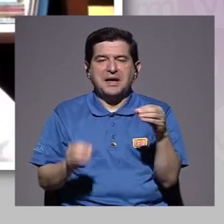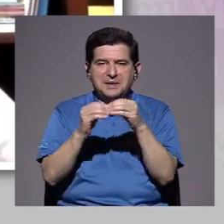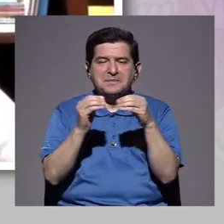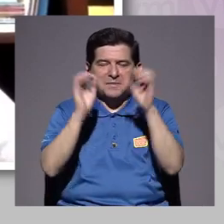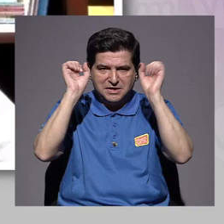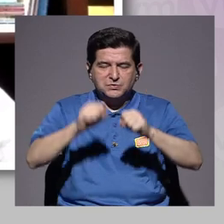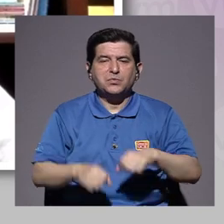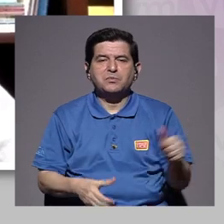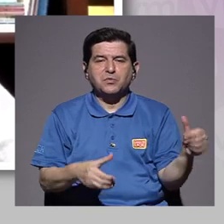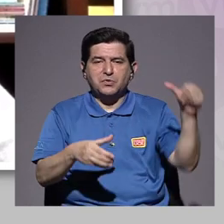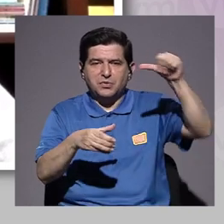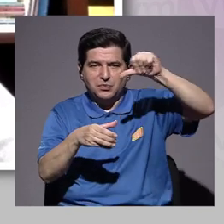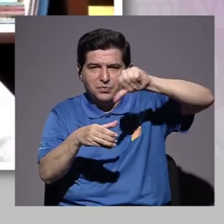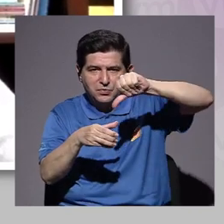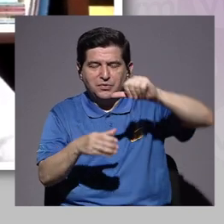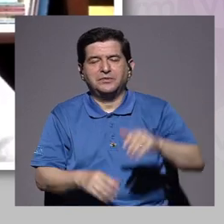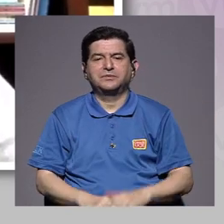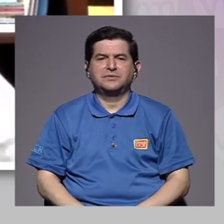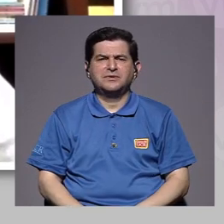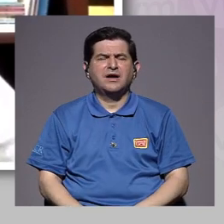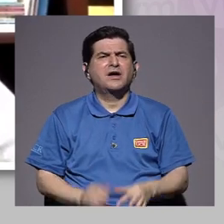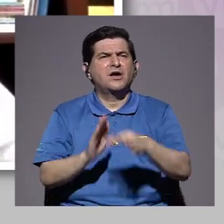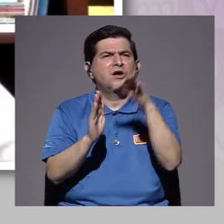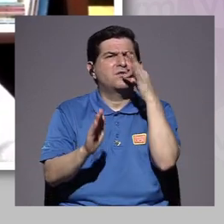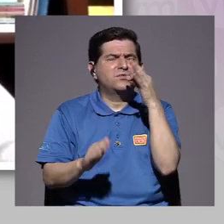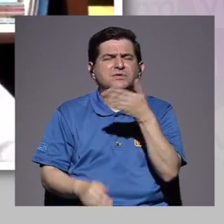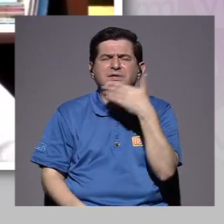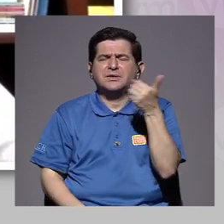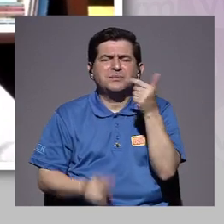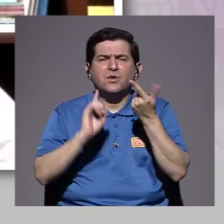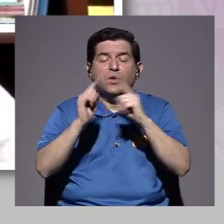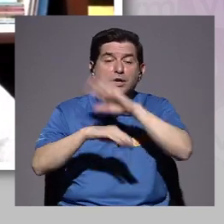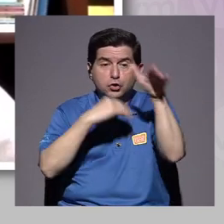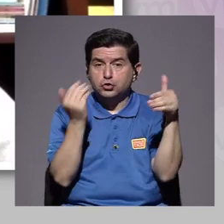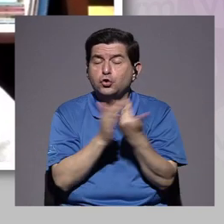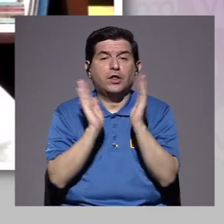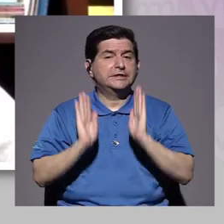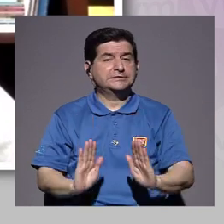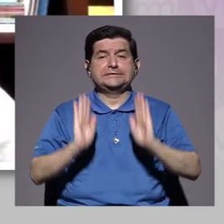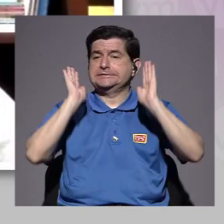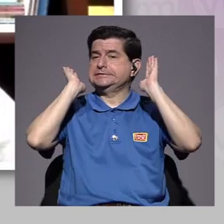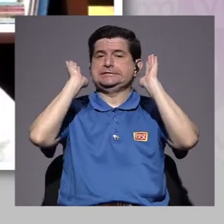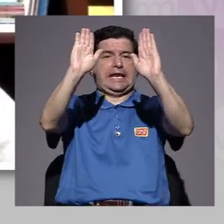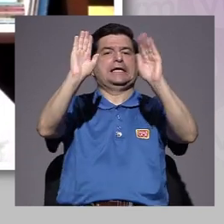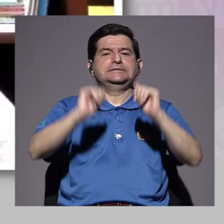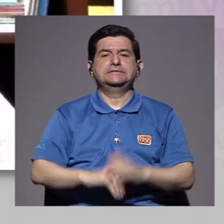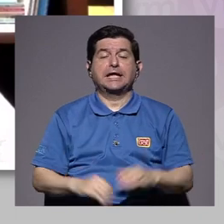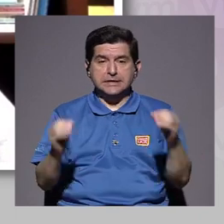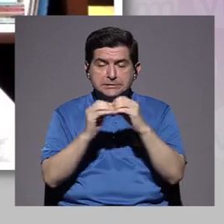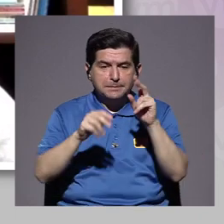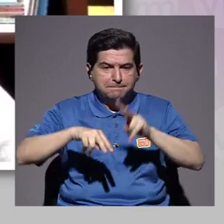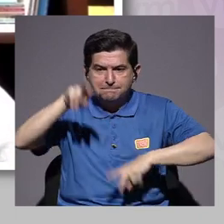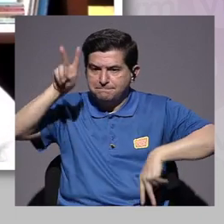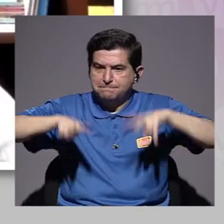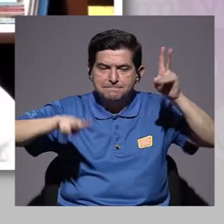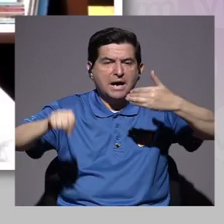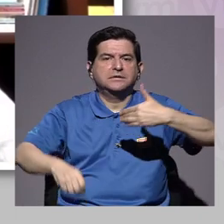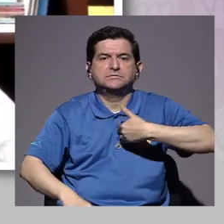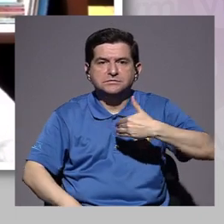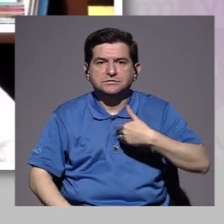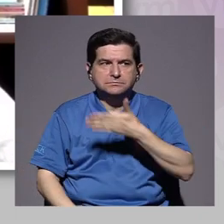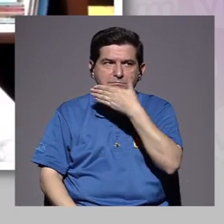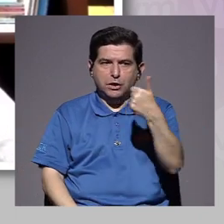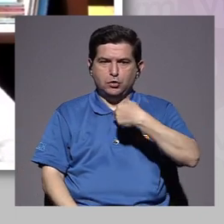más. ¿Cuáles frutas y vegetales son mejor consumir? Todas son excelentes y entre más variedad tenga